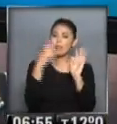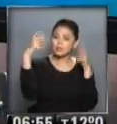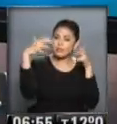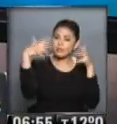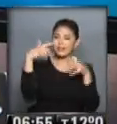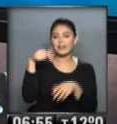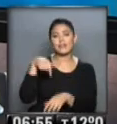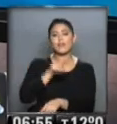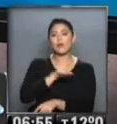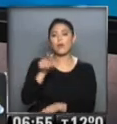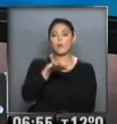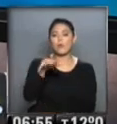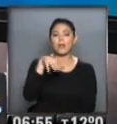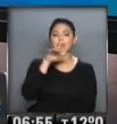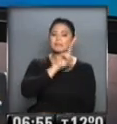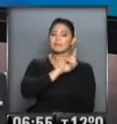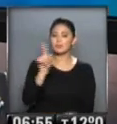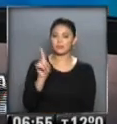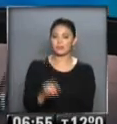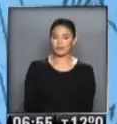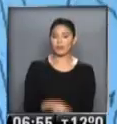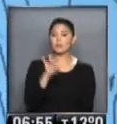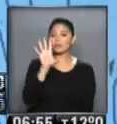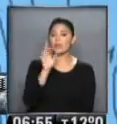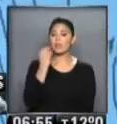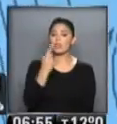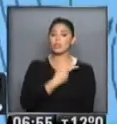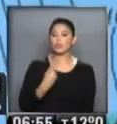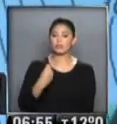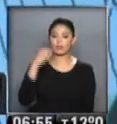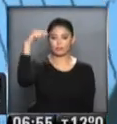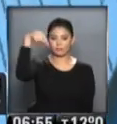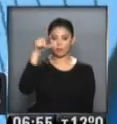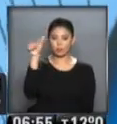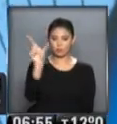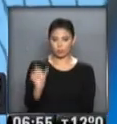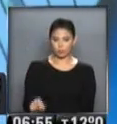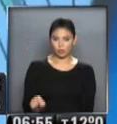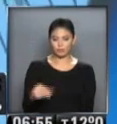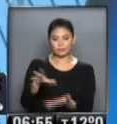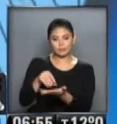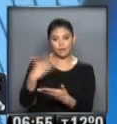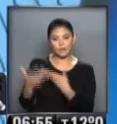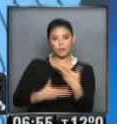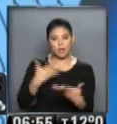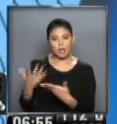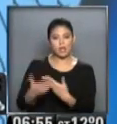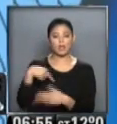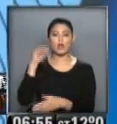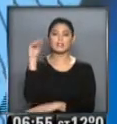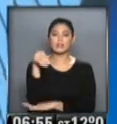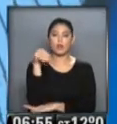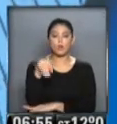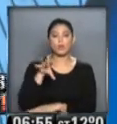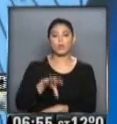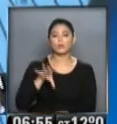lluvias para hoy, para Trelew. Fíjense, solamente viene en el oeste de la Patagonia, Tierra del Fuego, sur y oeste de Santa